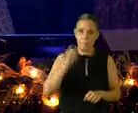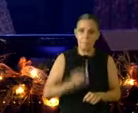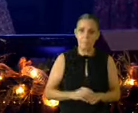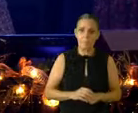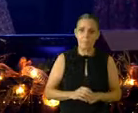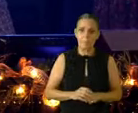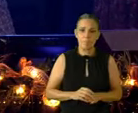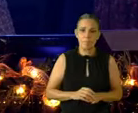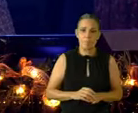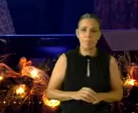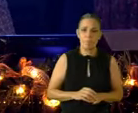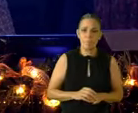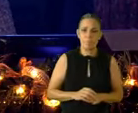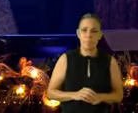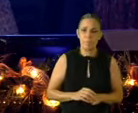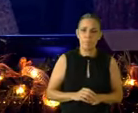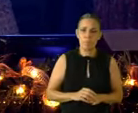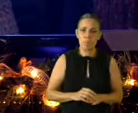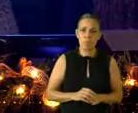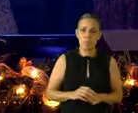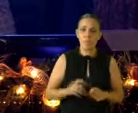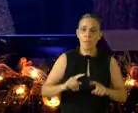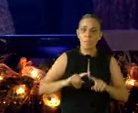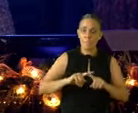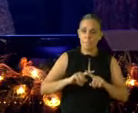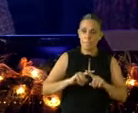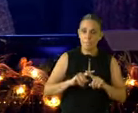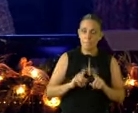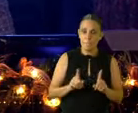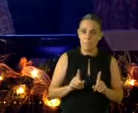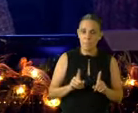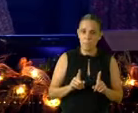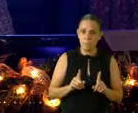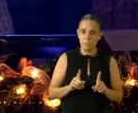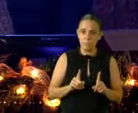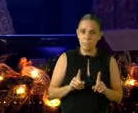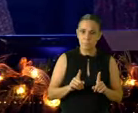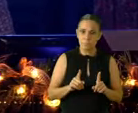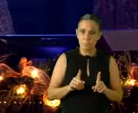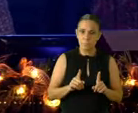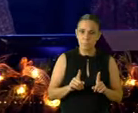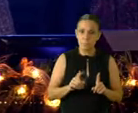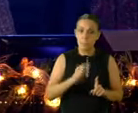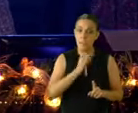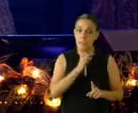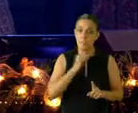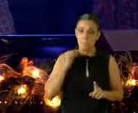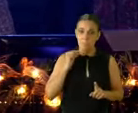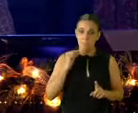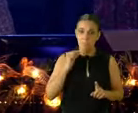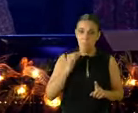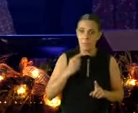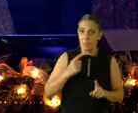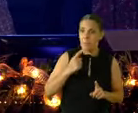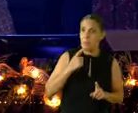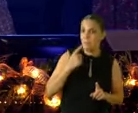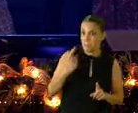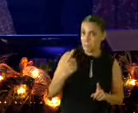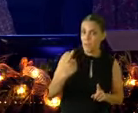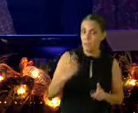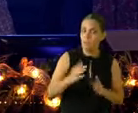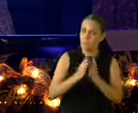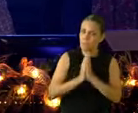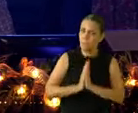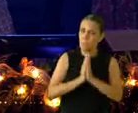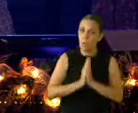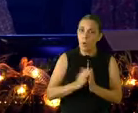yo entiendo que ya no es, pero llegó al punto de pedirle al apóstol, a nuestra apóstol, nuestra pastora,